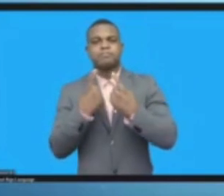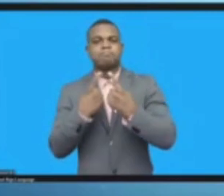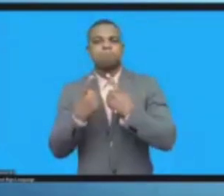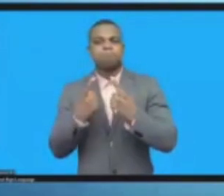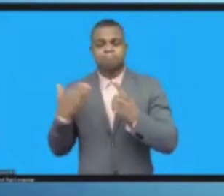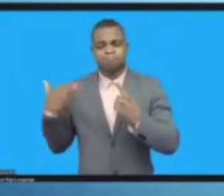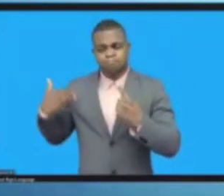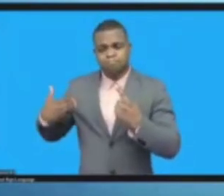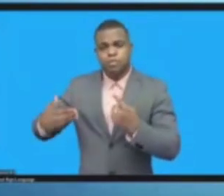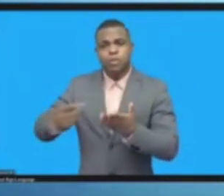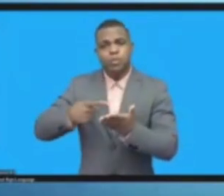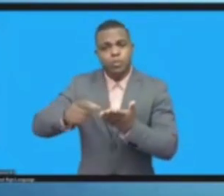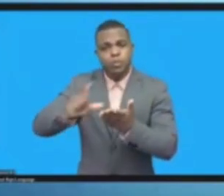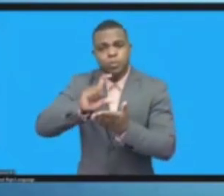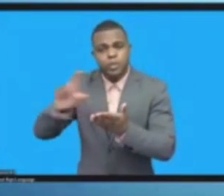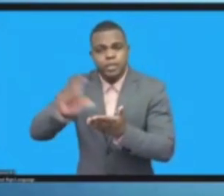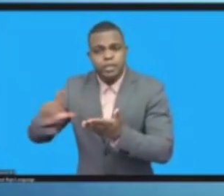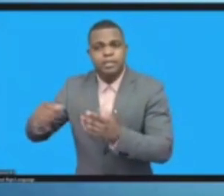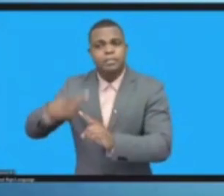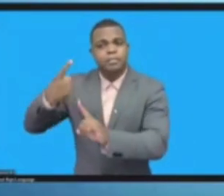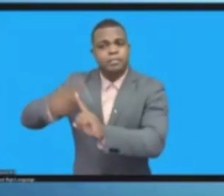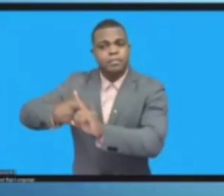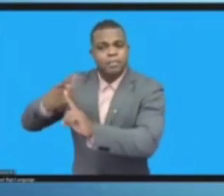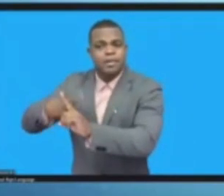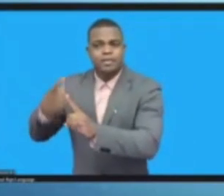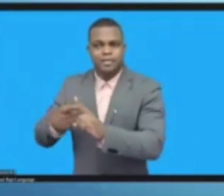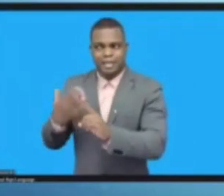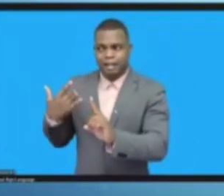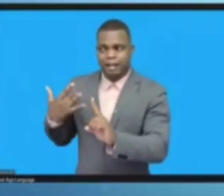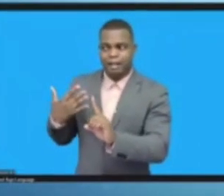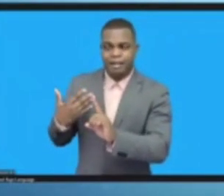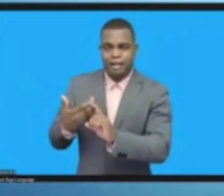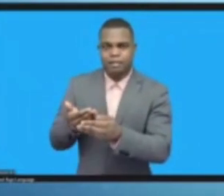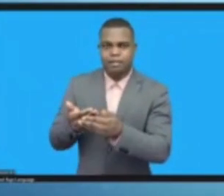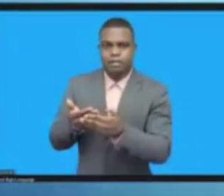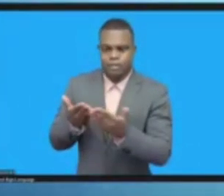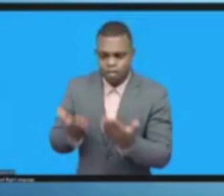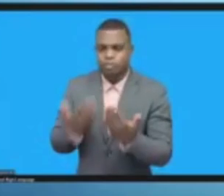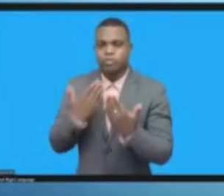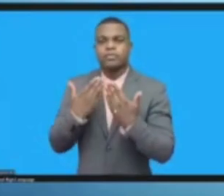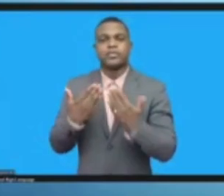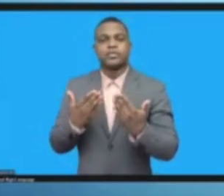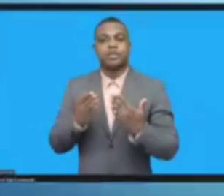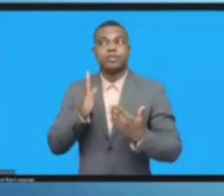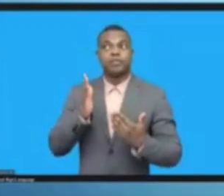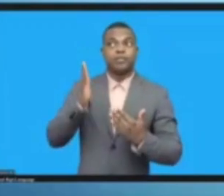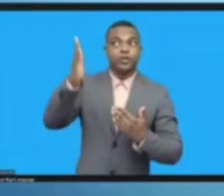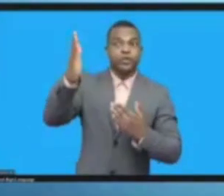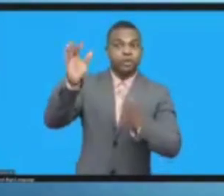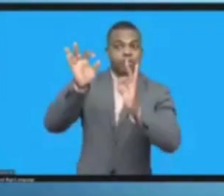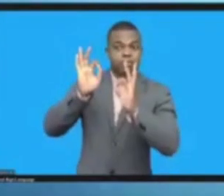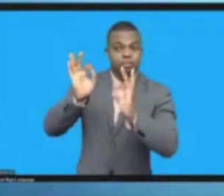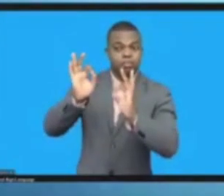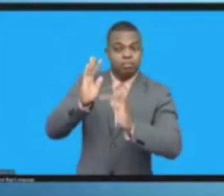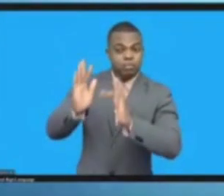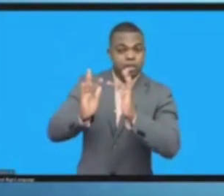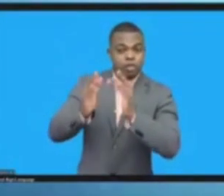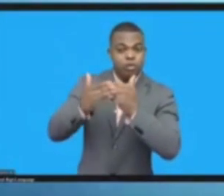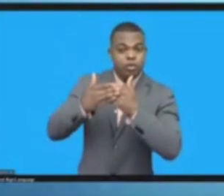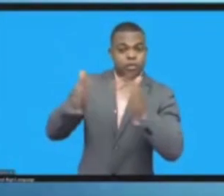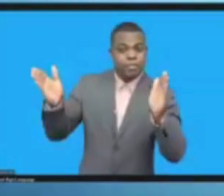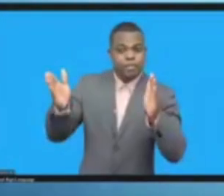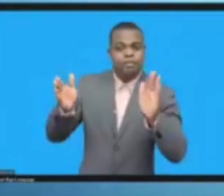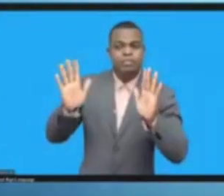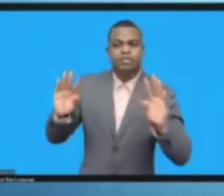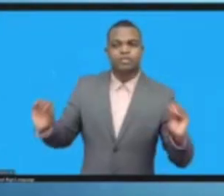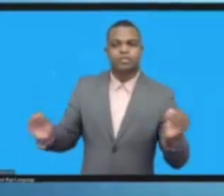la juventud debemos crear un desarrollo común entendimiento común con la comunidad de internet para desarrollar mejores